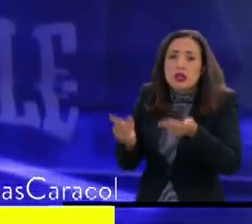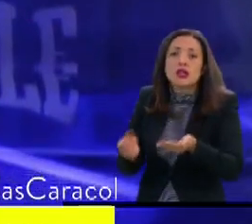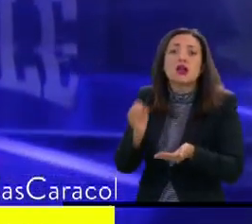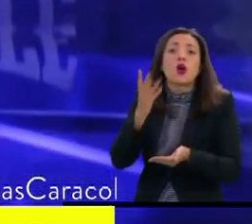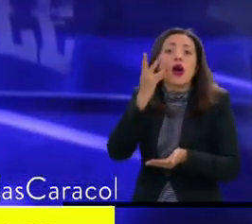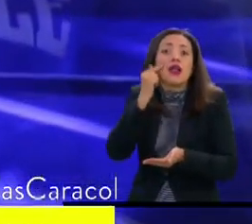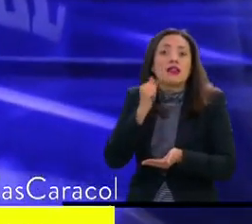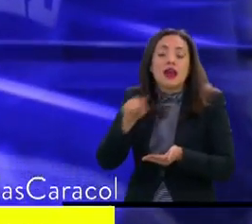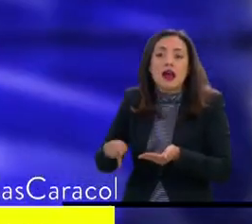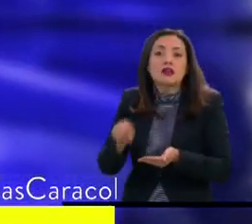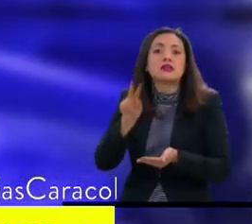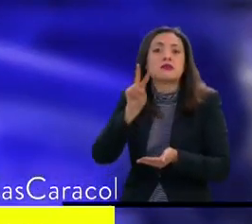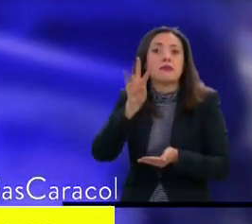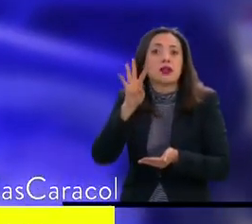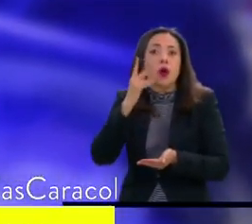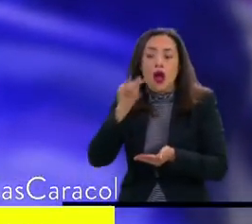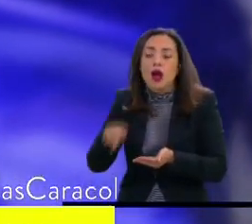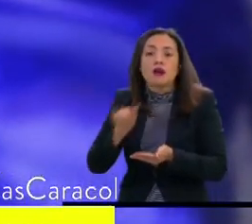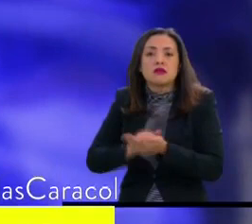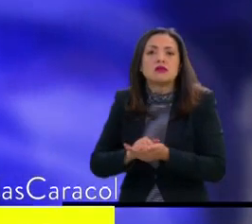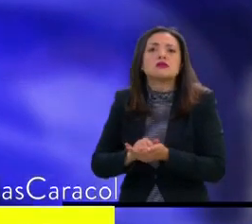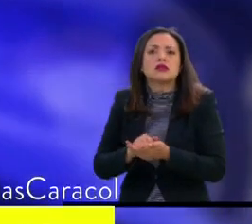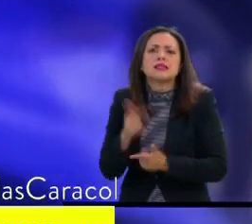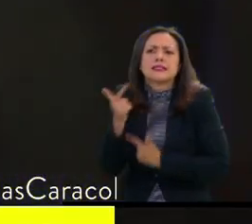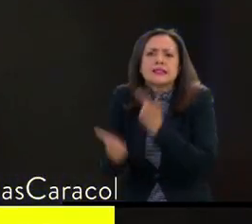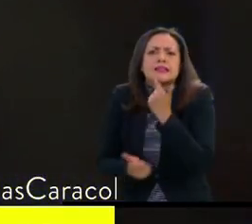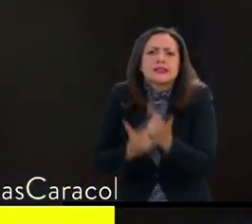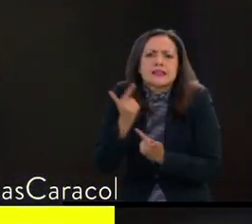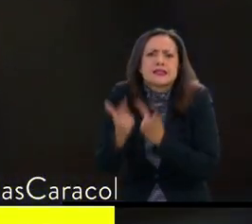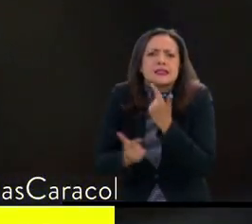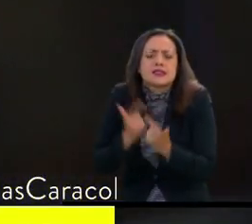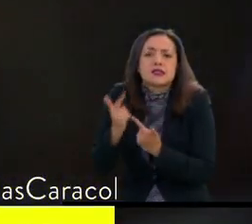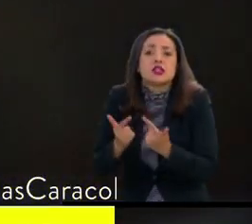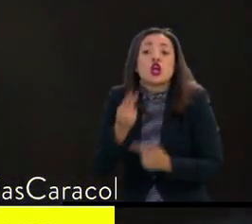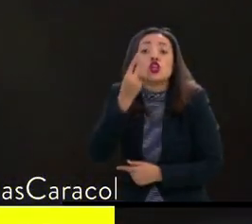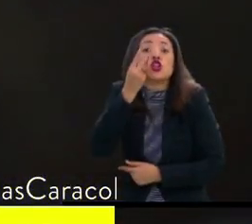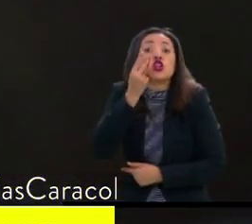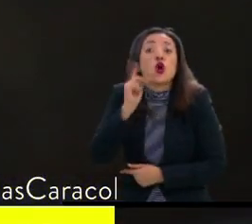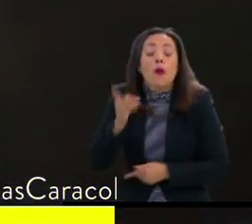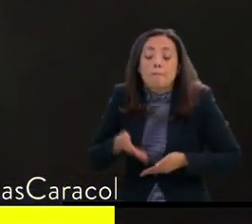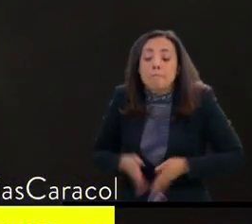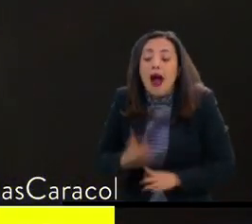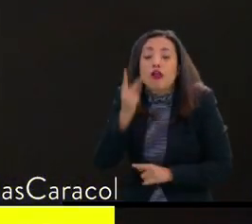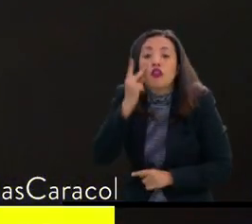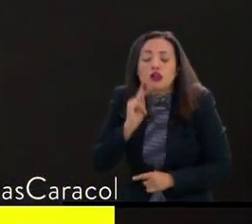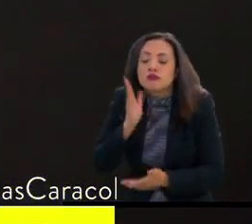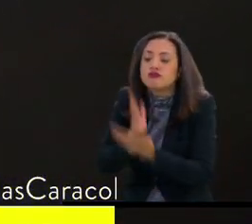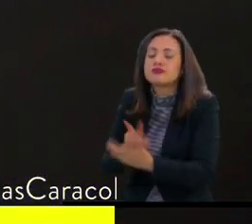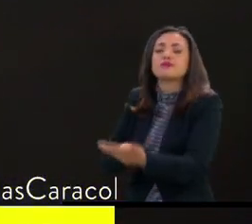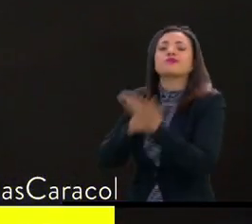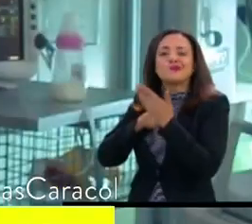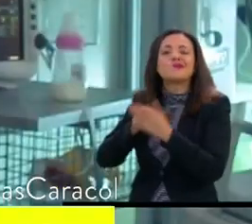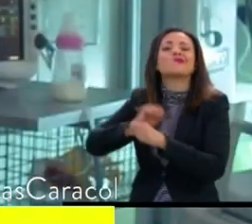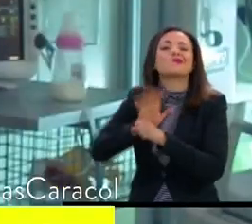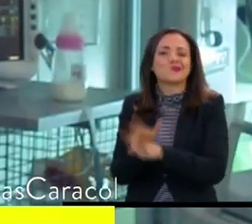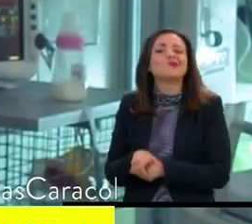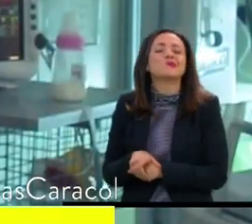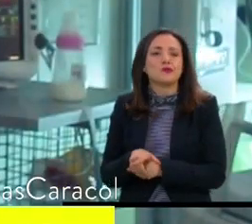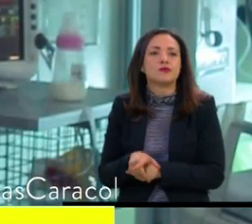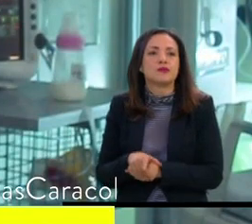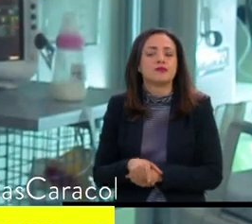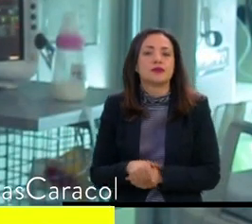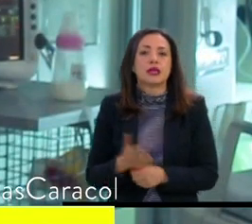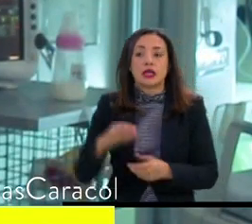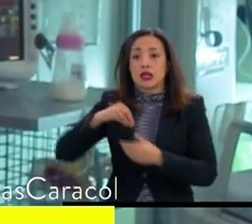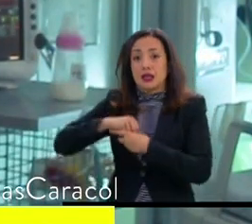contra una enfermedad que aqueja el mundo sólo dos días después de llegar al mundo el bebé presentó síntomas de kobe 19 en la casa se